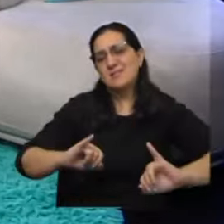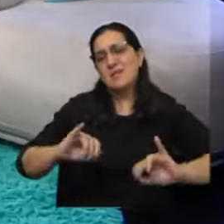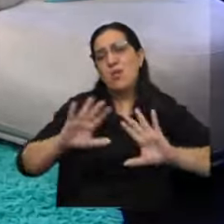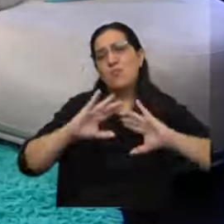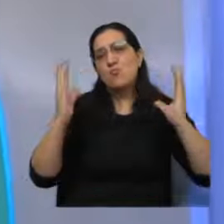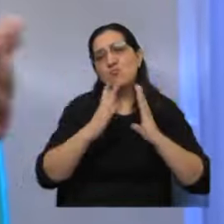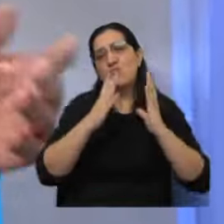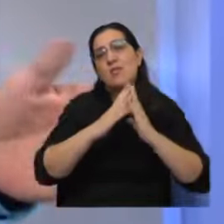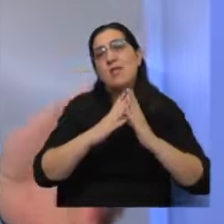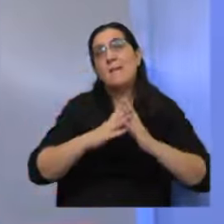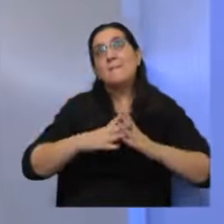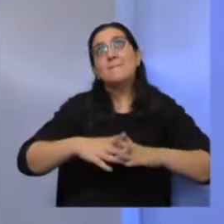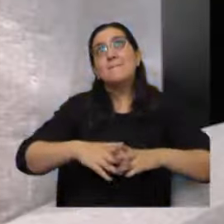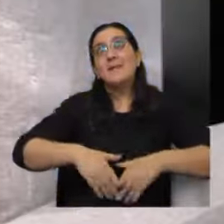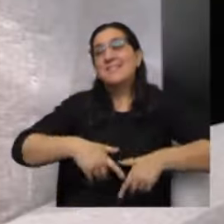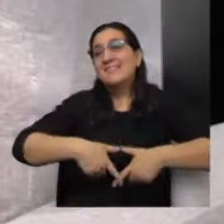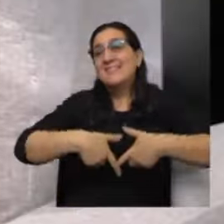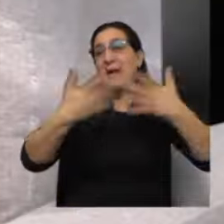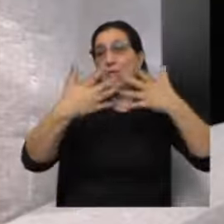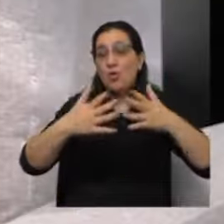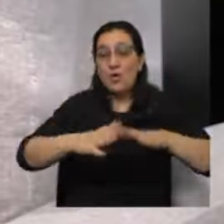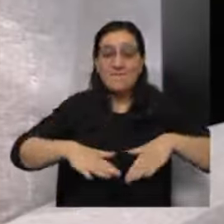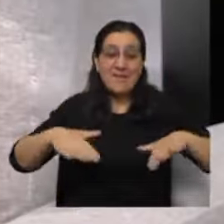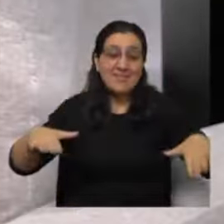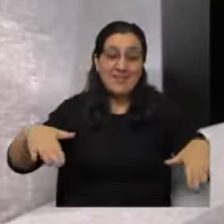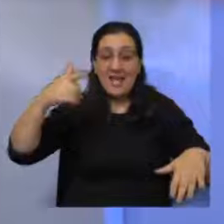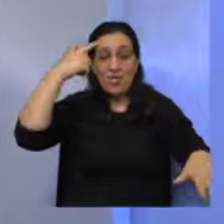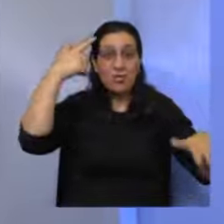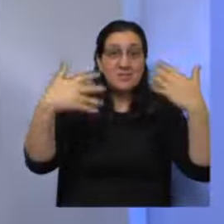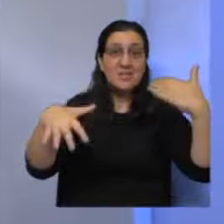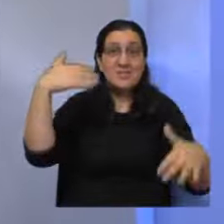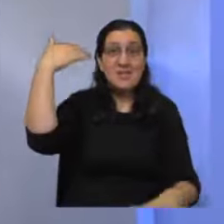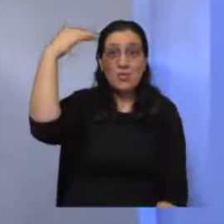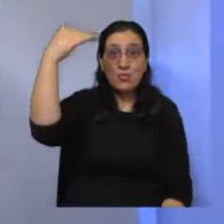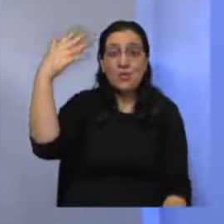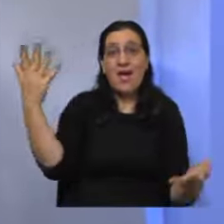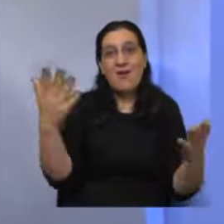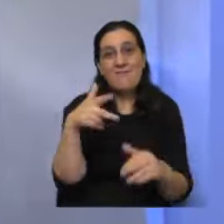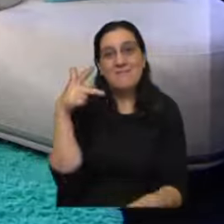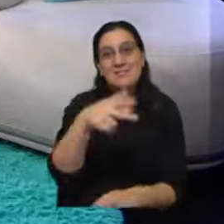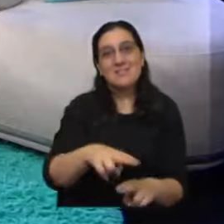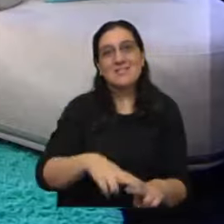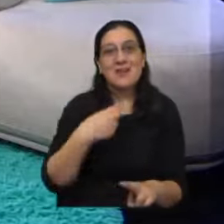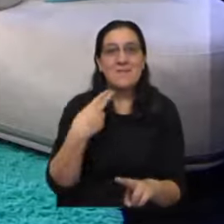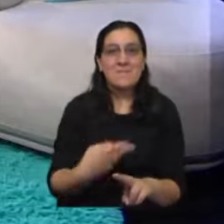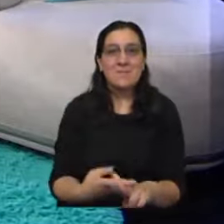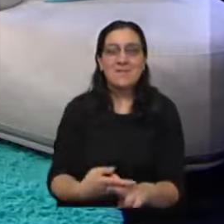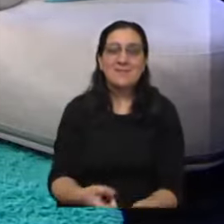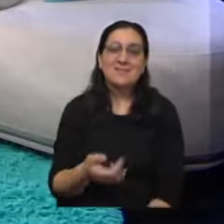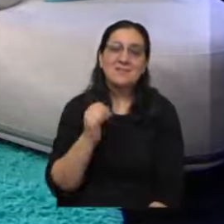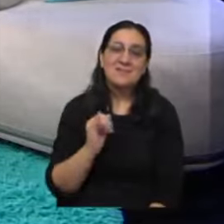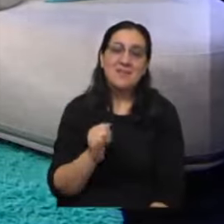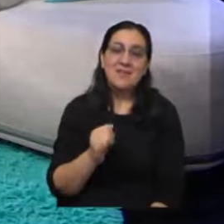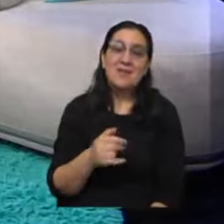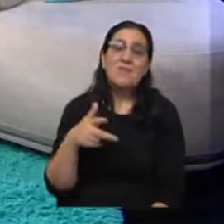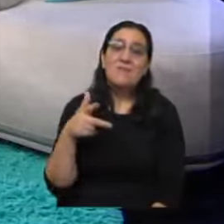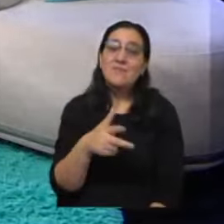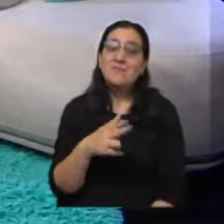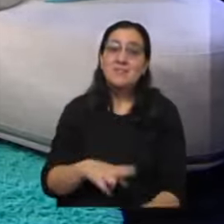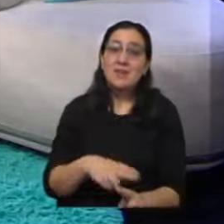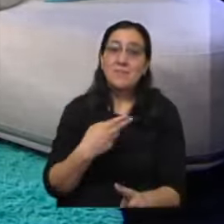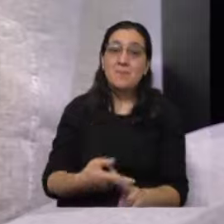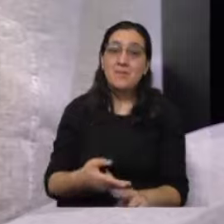espectáculo infantil, adolescente y adulto, porque es para todo público. Señores y señores, ¡Flor de efemérides! ¡Claro que sí! Flor de efemérides